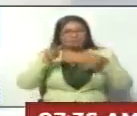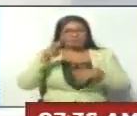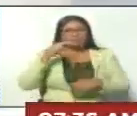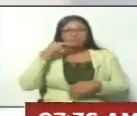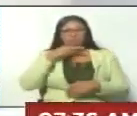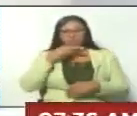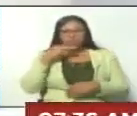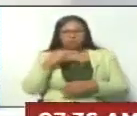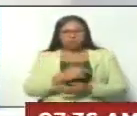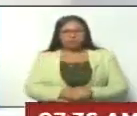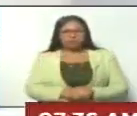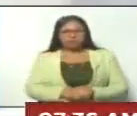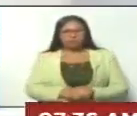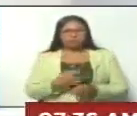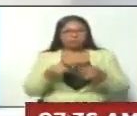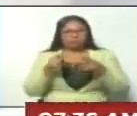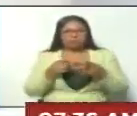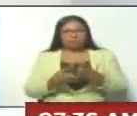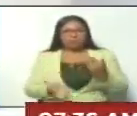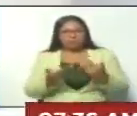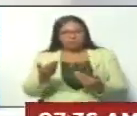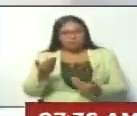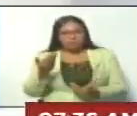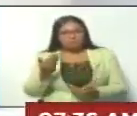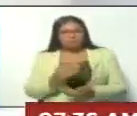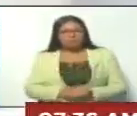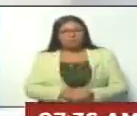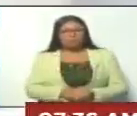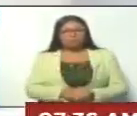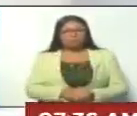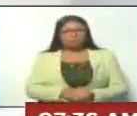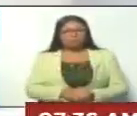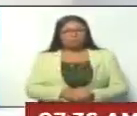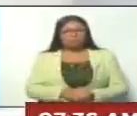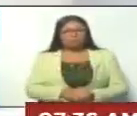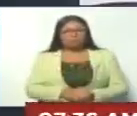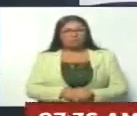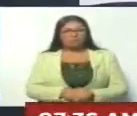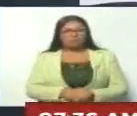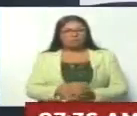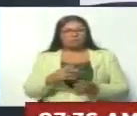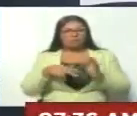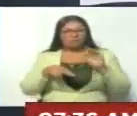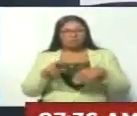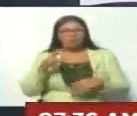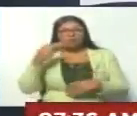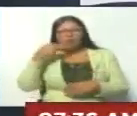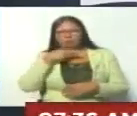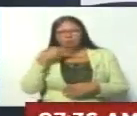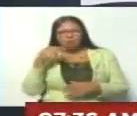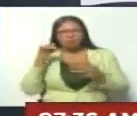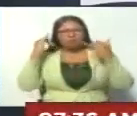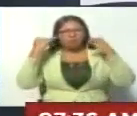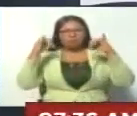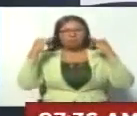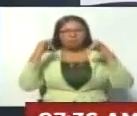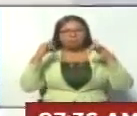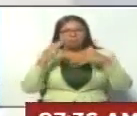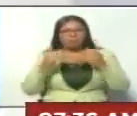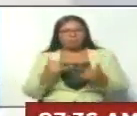octubre, que eso es otra parte importante también del culto a María Leonza, que es el 12 de octubre, que se celebra,